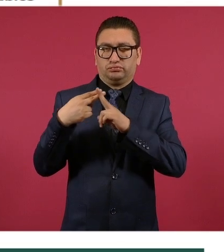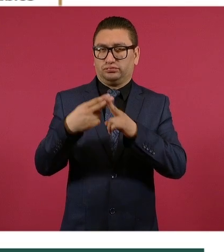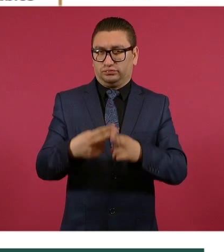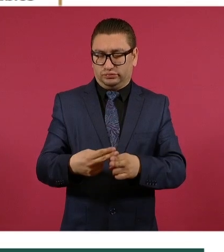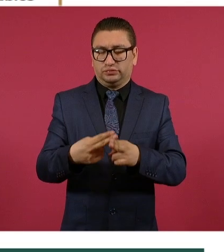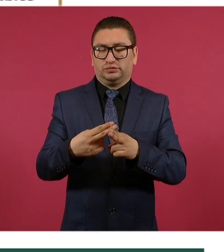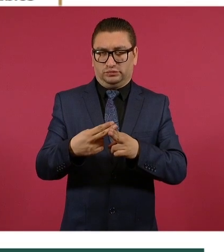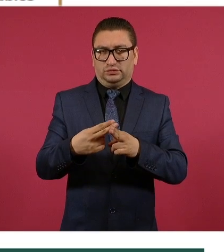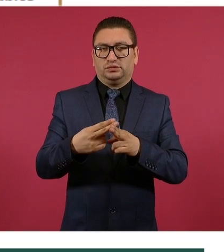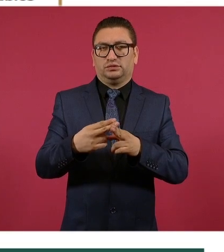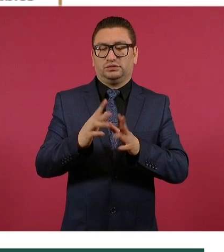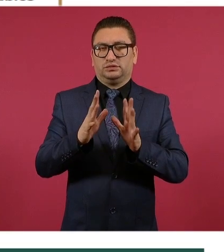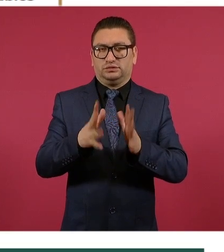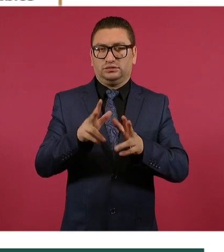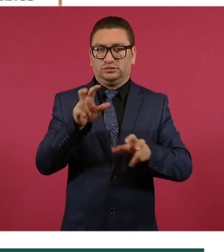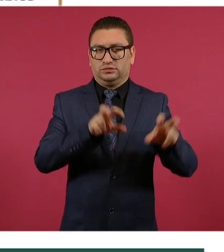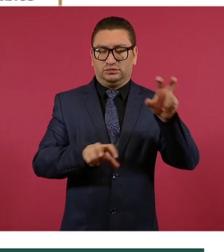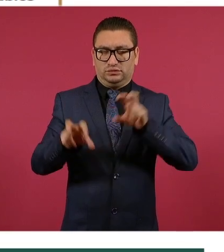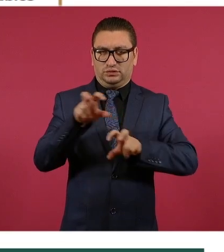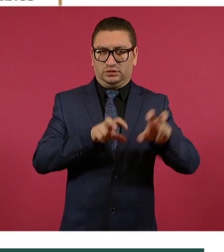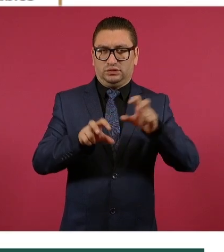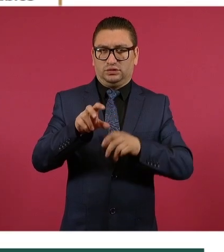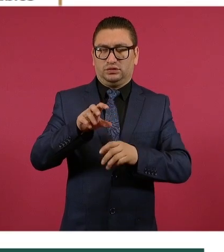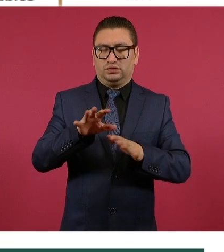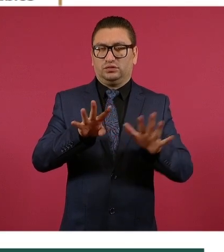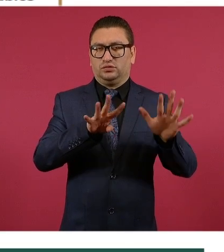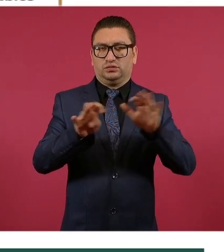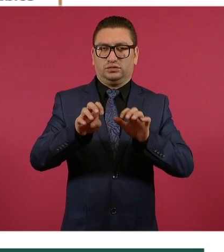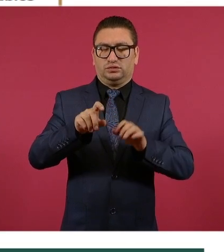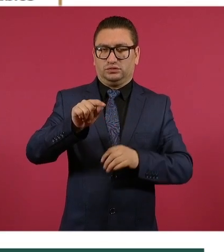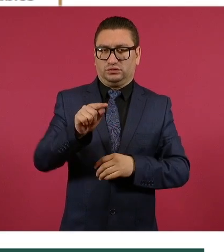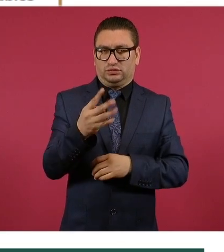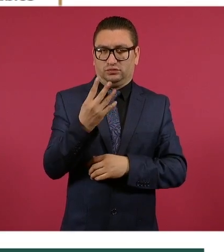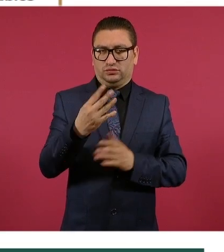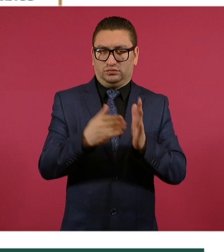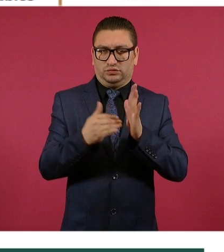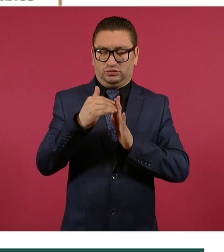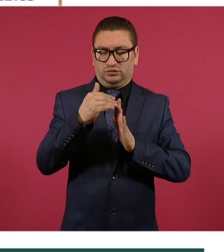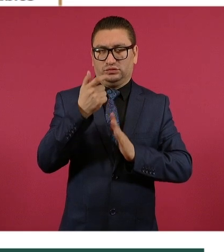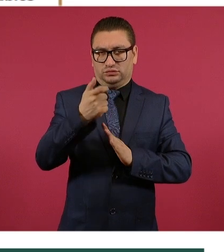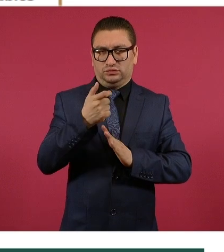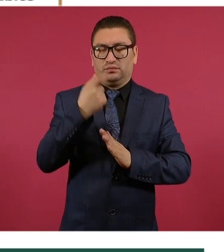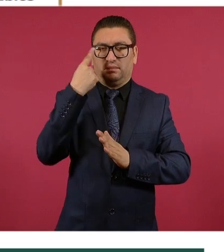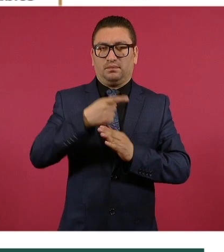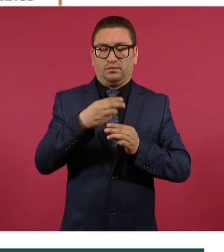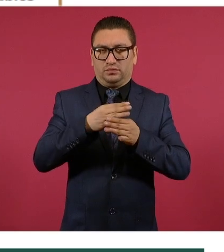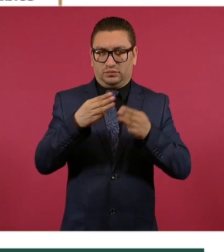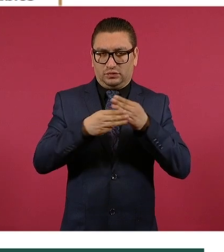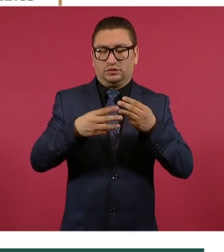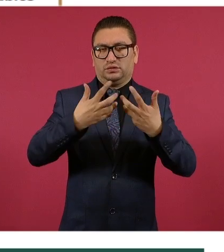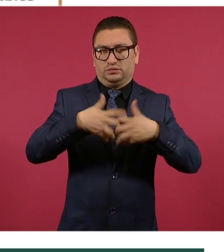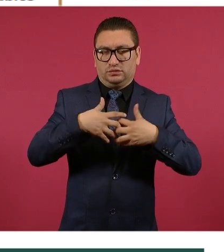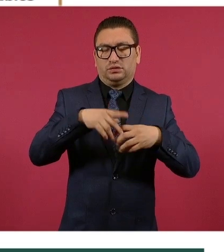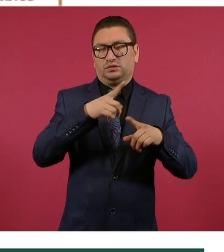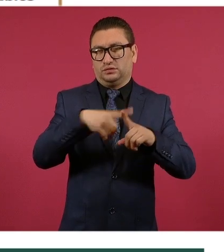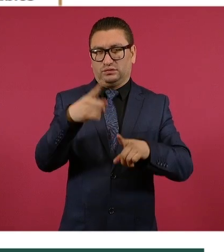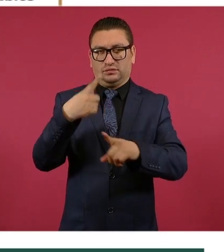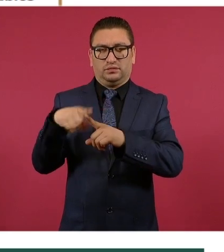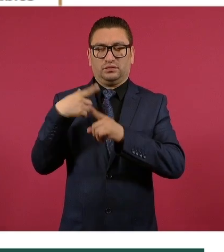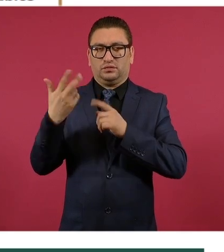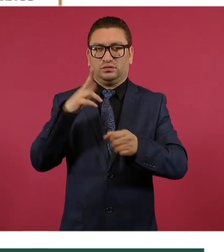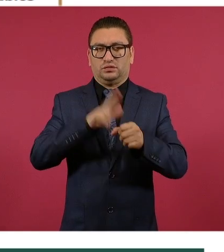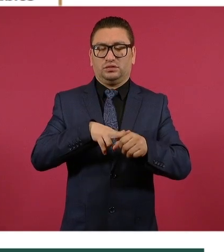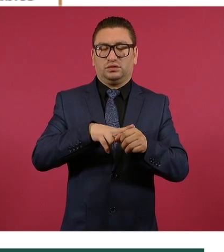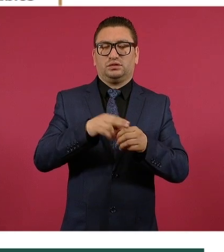ejercicio se han invertido un total de 974 millones de pesos en equipo para hospitales